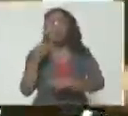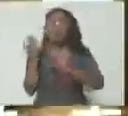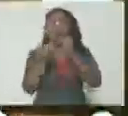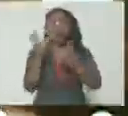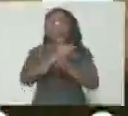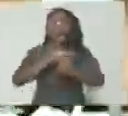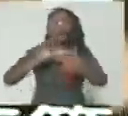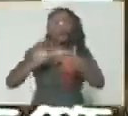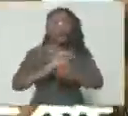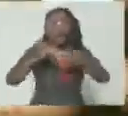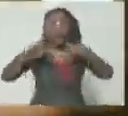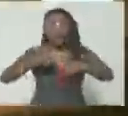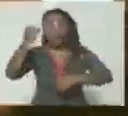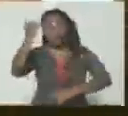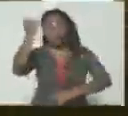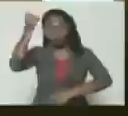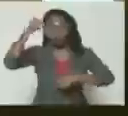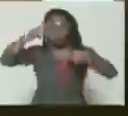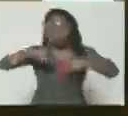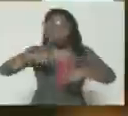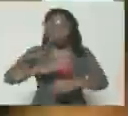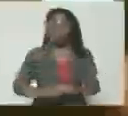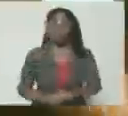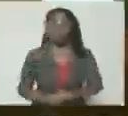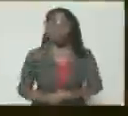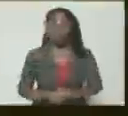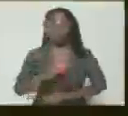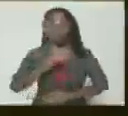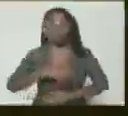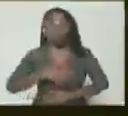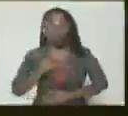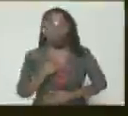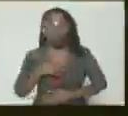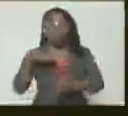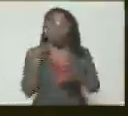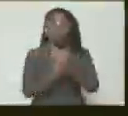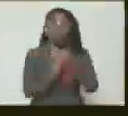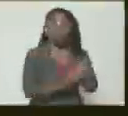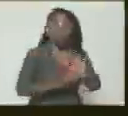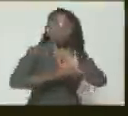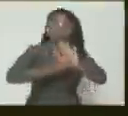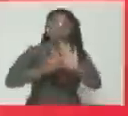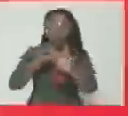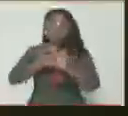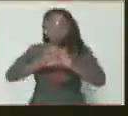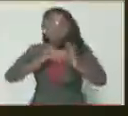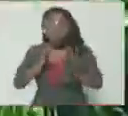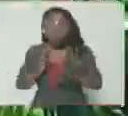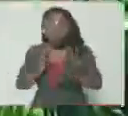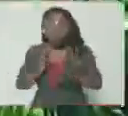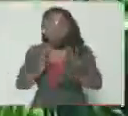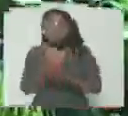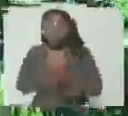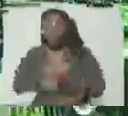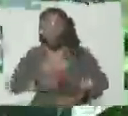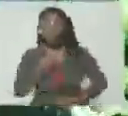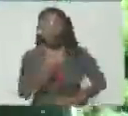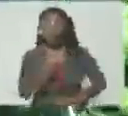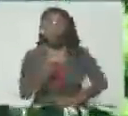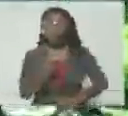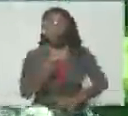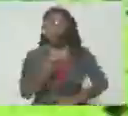cultural, nuestra idiosincrasia y poder demostrarle al mundo todas las posibilidades y